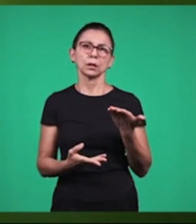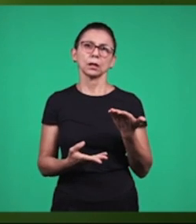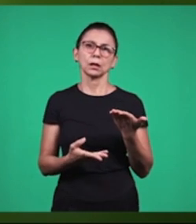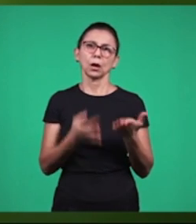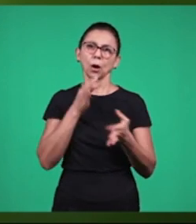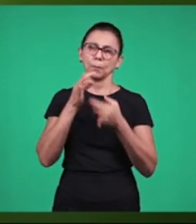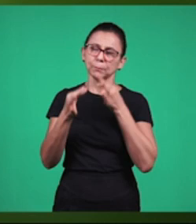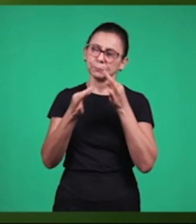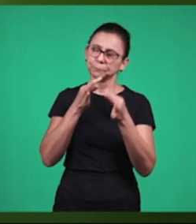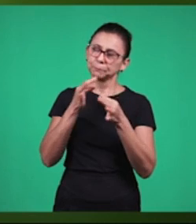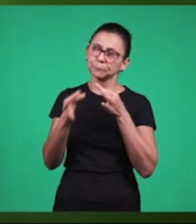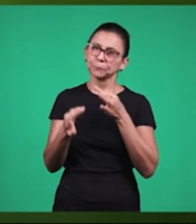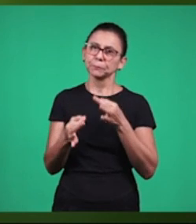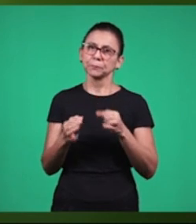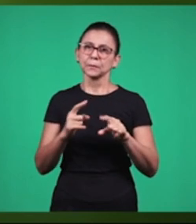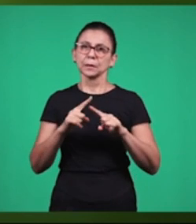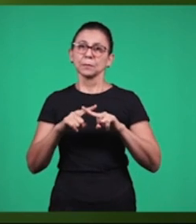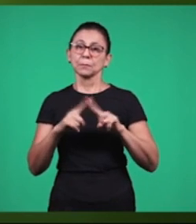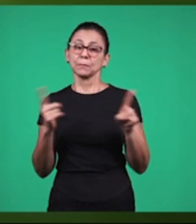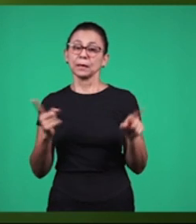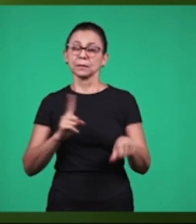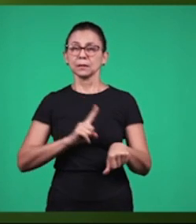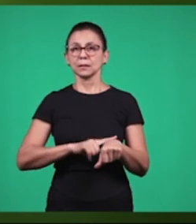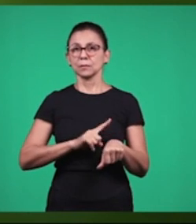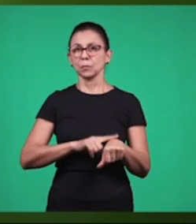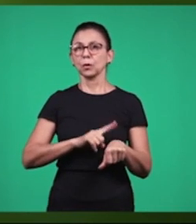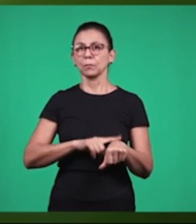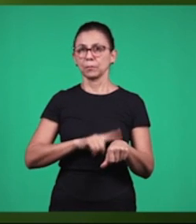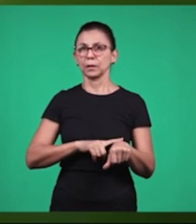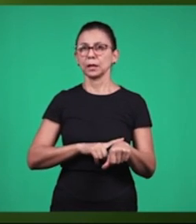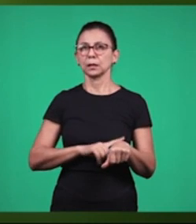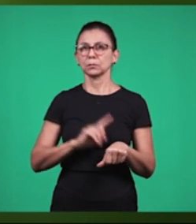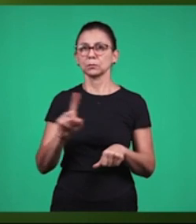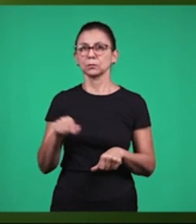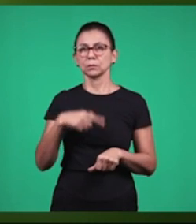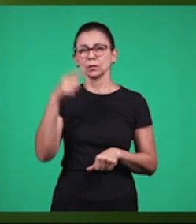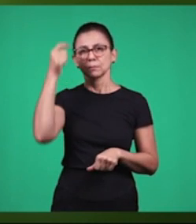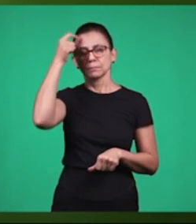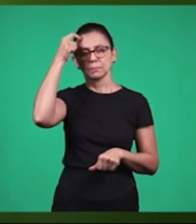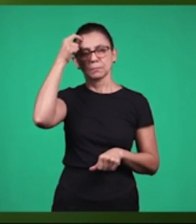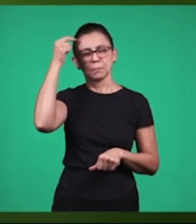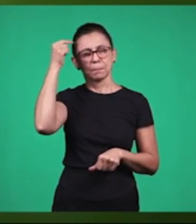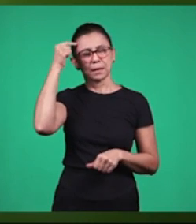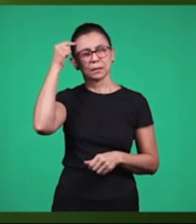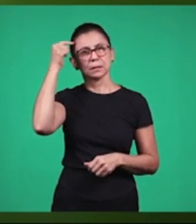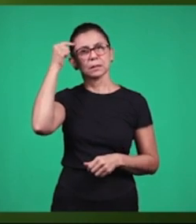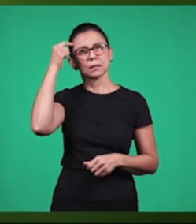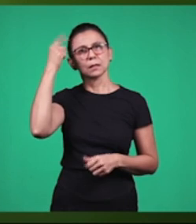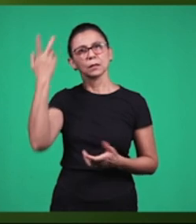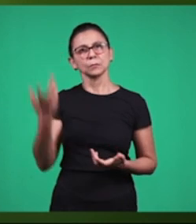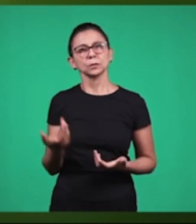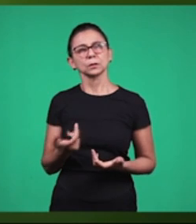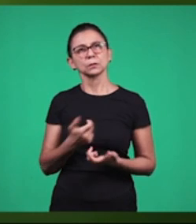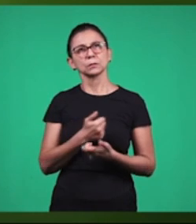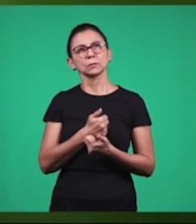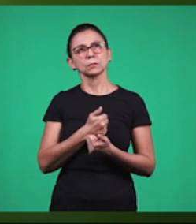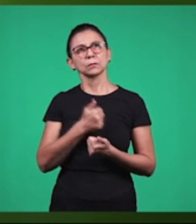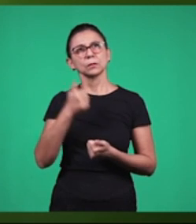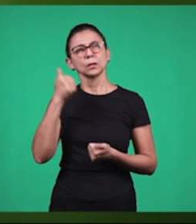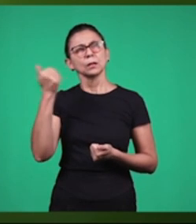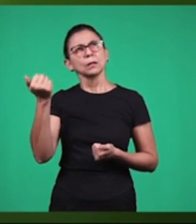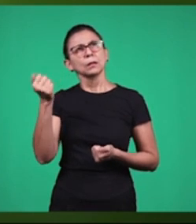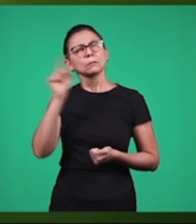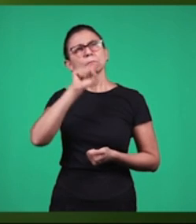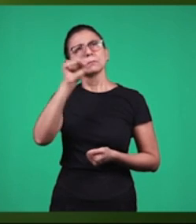en este momento, cuando nos detenemos y colocamos nuestra cabeza en la almohada, colocamos a pensar a